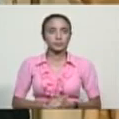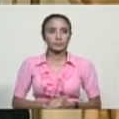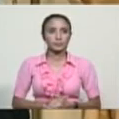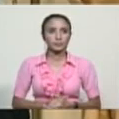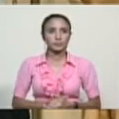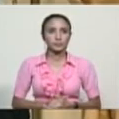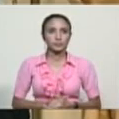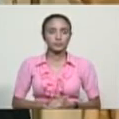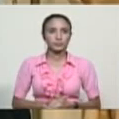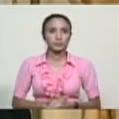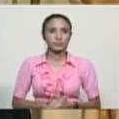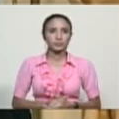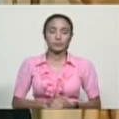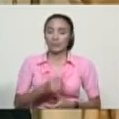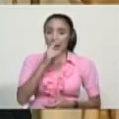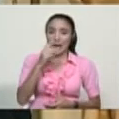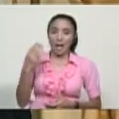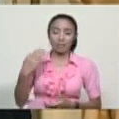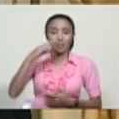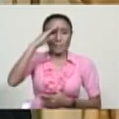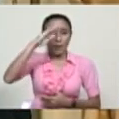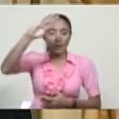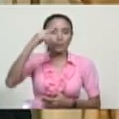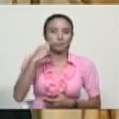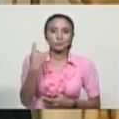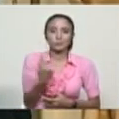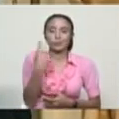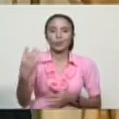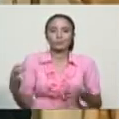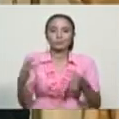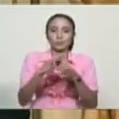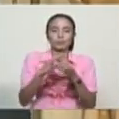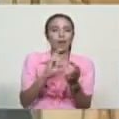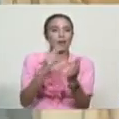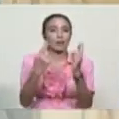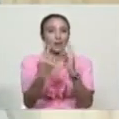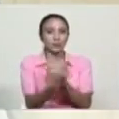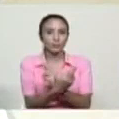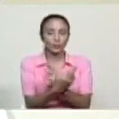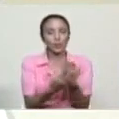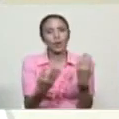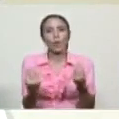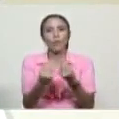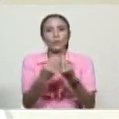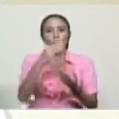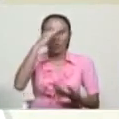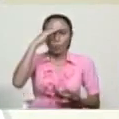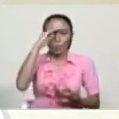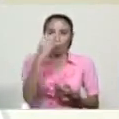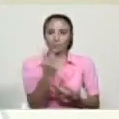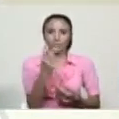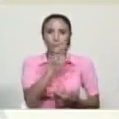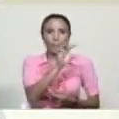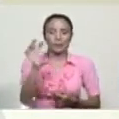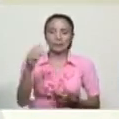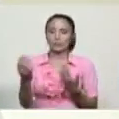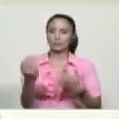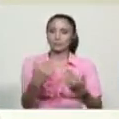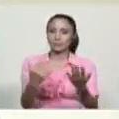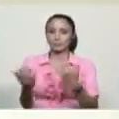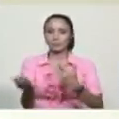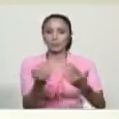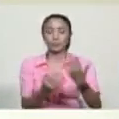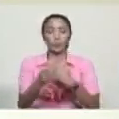En aquella época solo México mantuvo relaciones diplomáticas y políticas con Cuba. Y Cuba